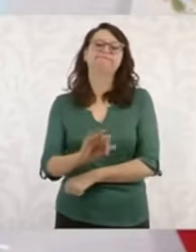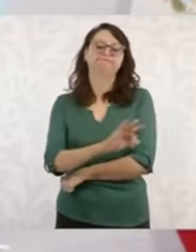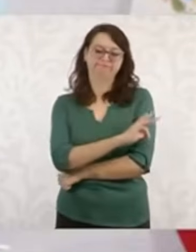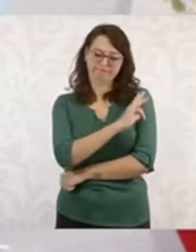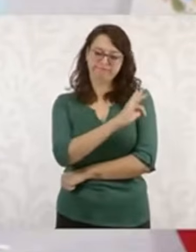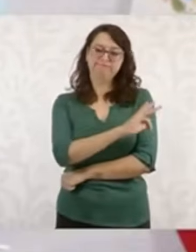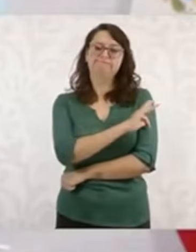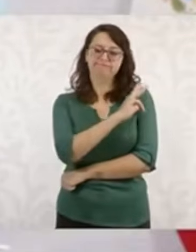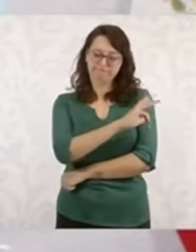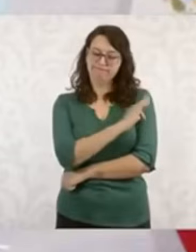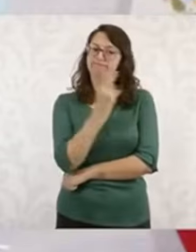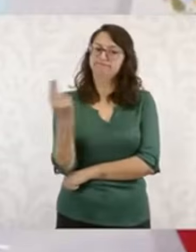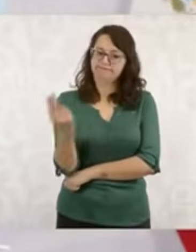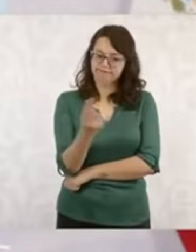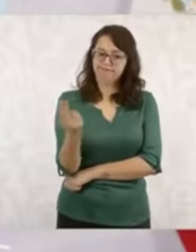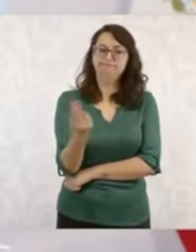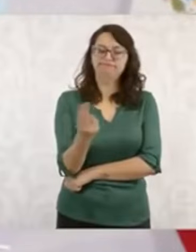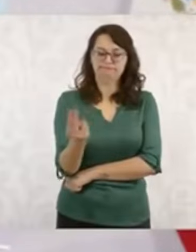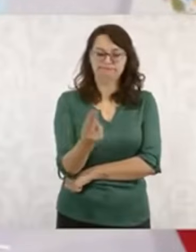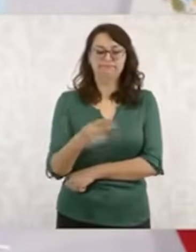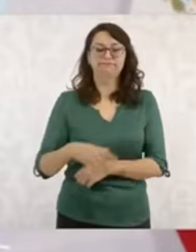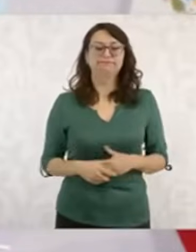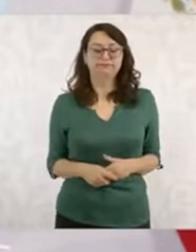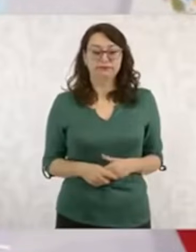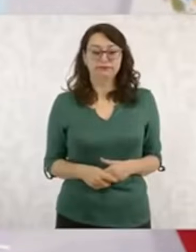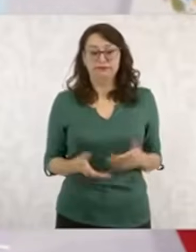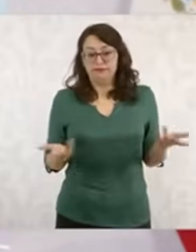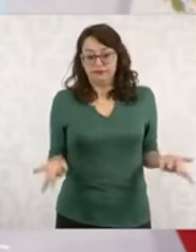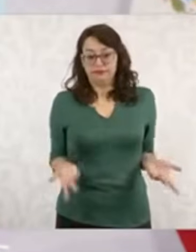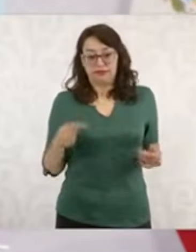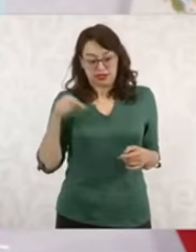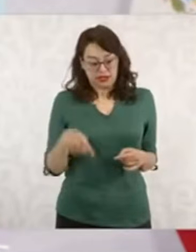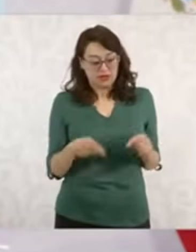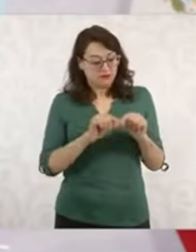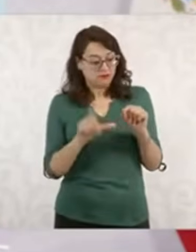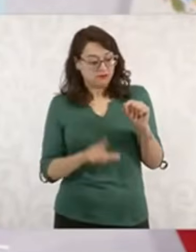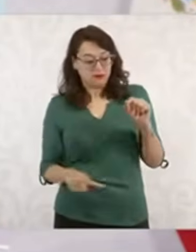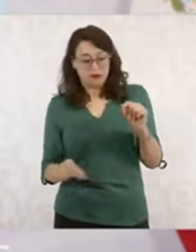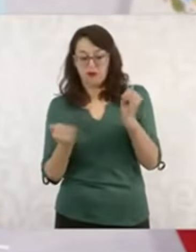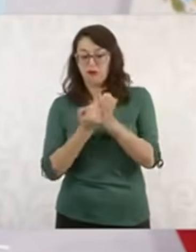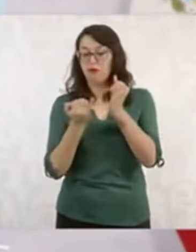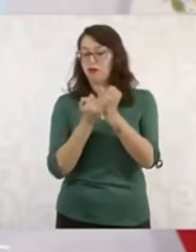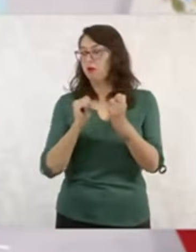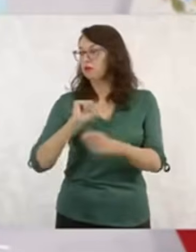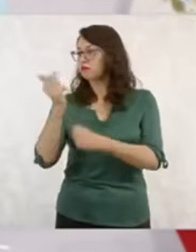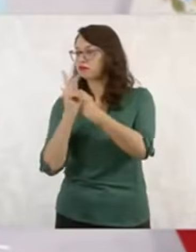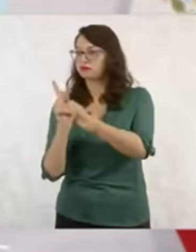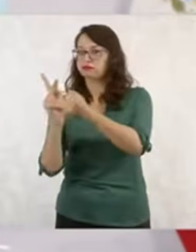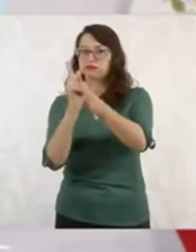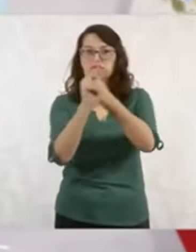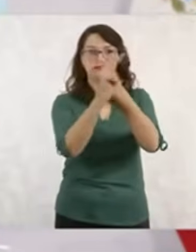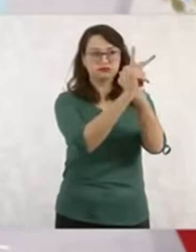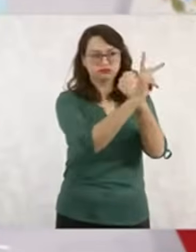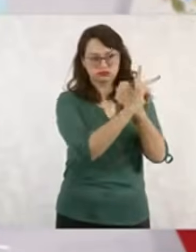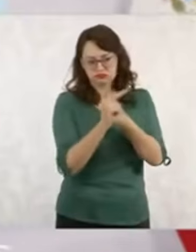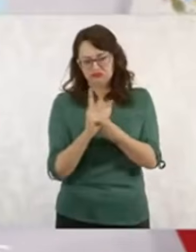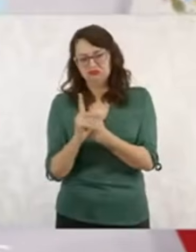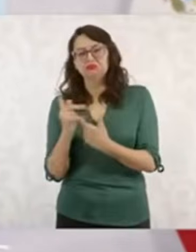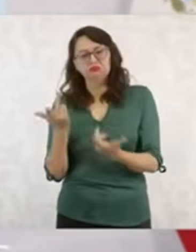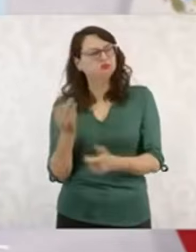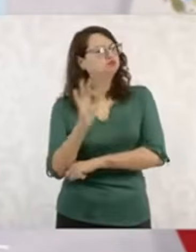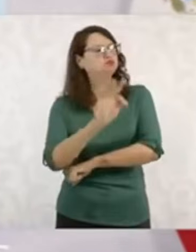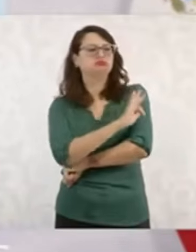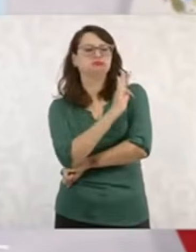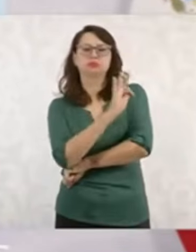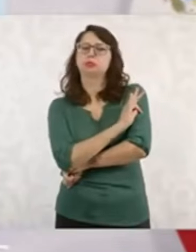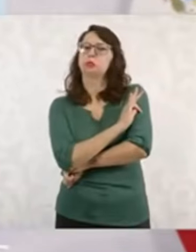Esta estrategia está aprobada en México y en el mundo por expertas y